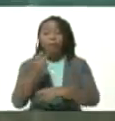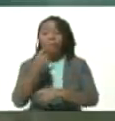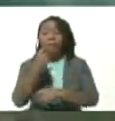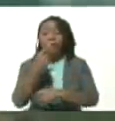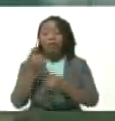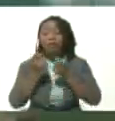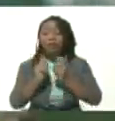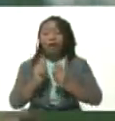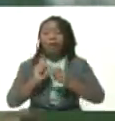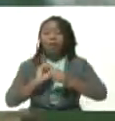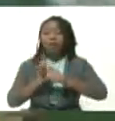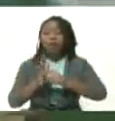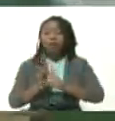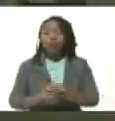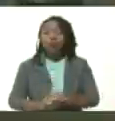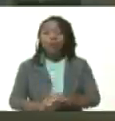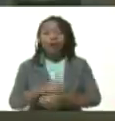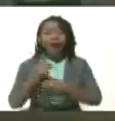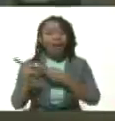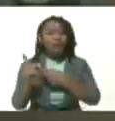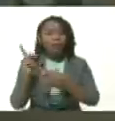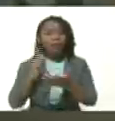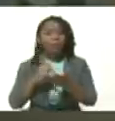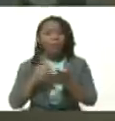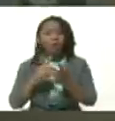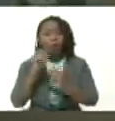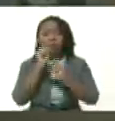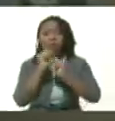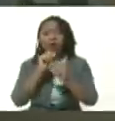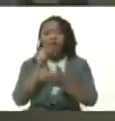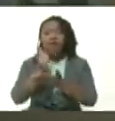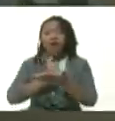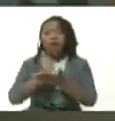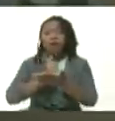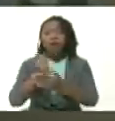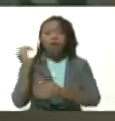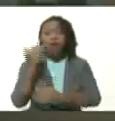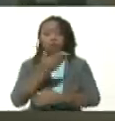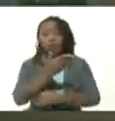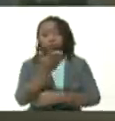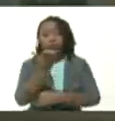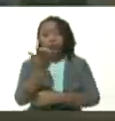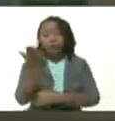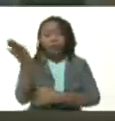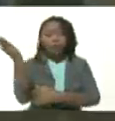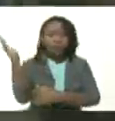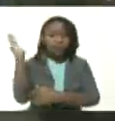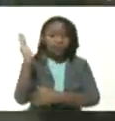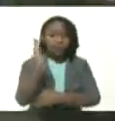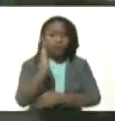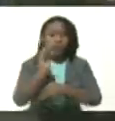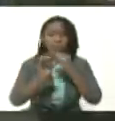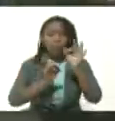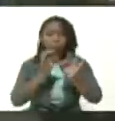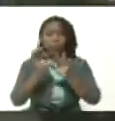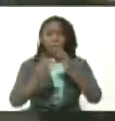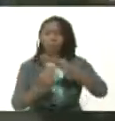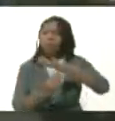tratamiento de COVID. Forma parte del motor farmacéutico, como usted bien lo ha venido explicando, y